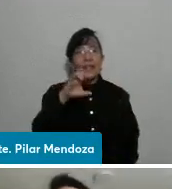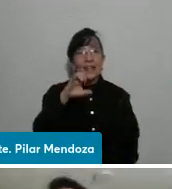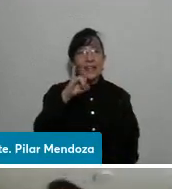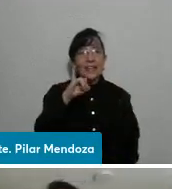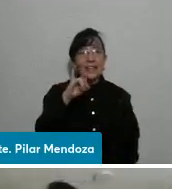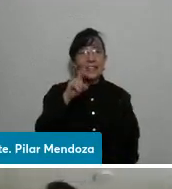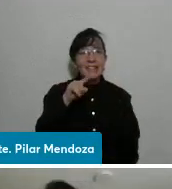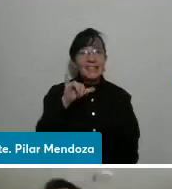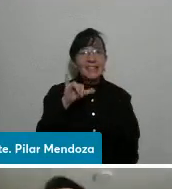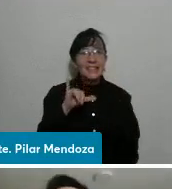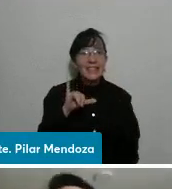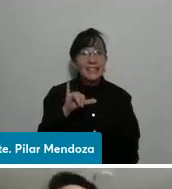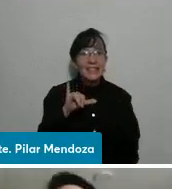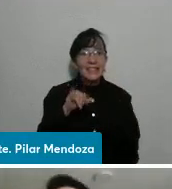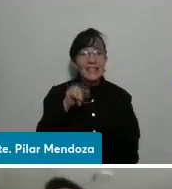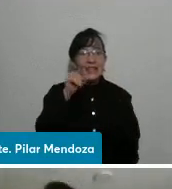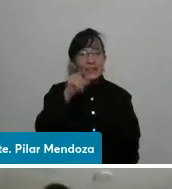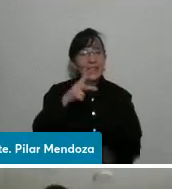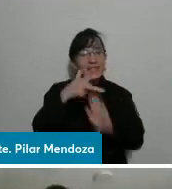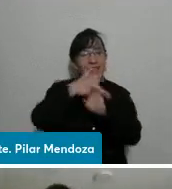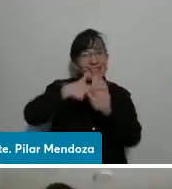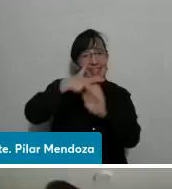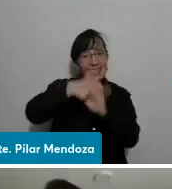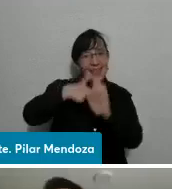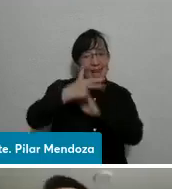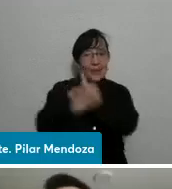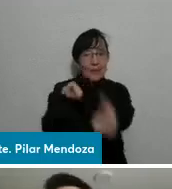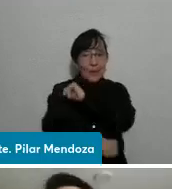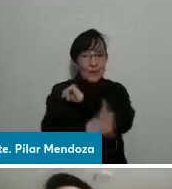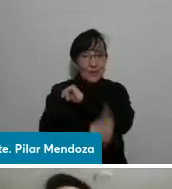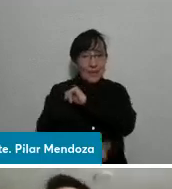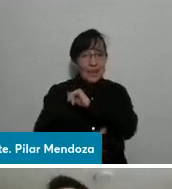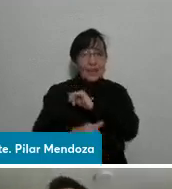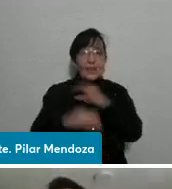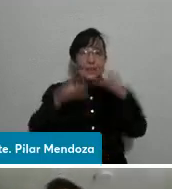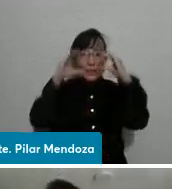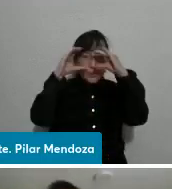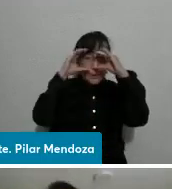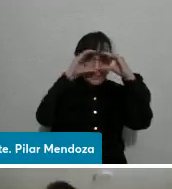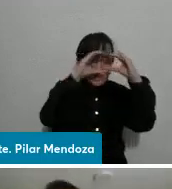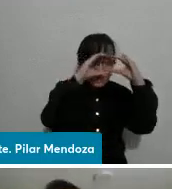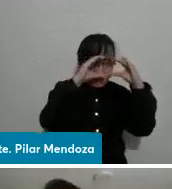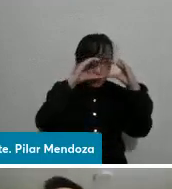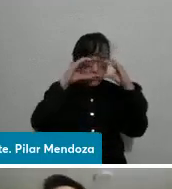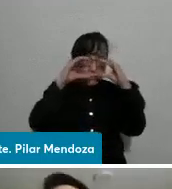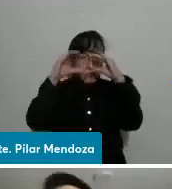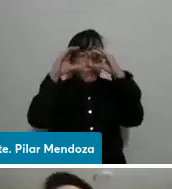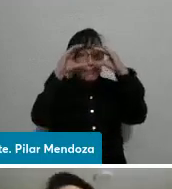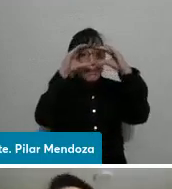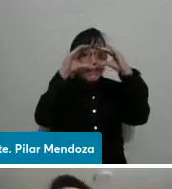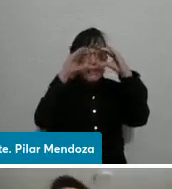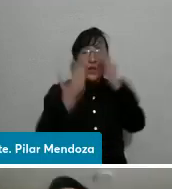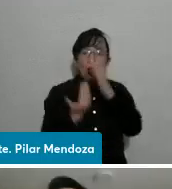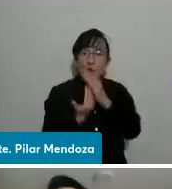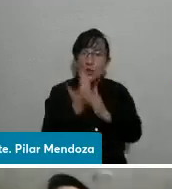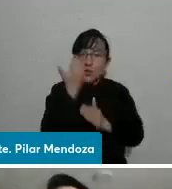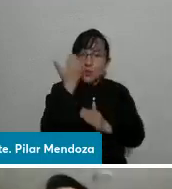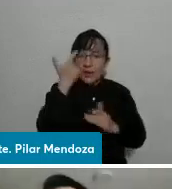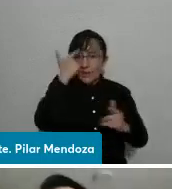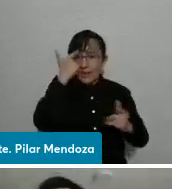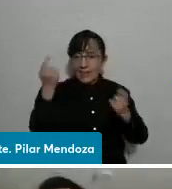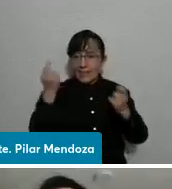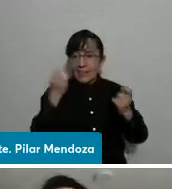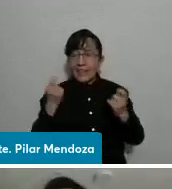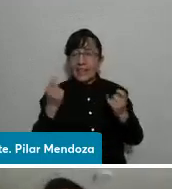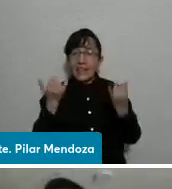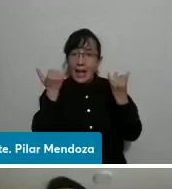contar cómo desde Chiquinquirá, cómo desde la realidad aumentada, que es una estrategia supremamente novedosa, se está evaluando